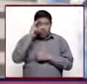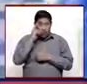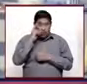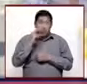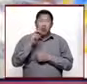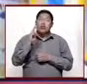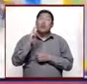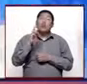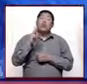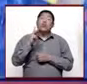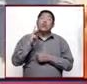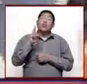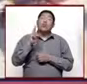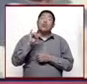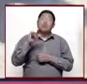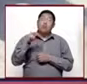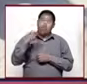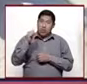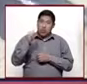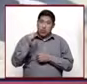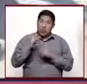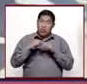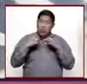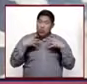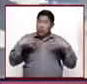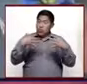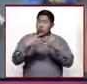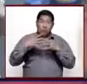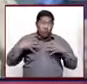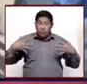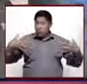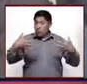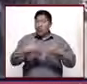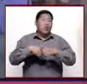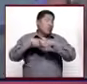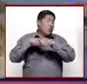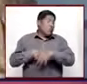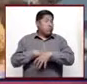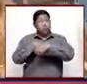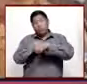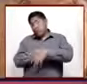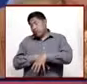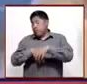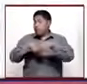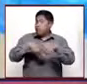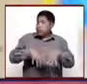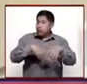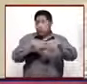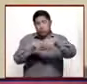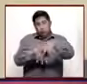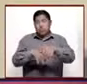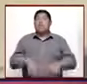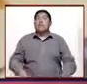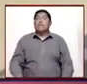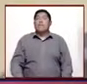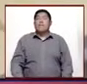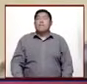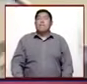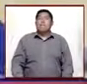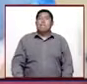de Urcupiña, con la participación de fraternidades donde vecinos muestran la organización para el evento.